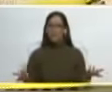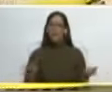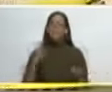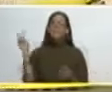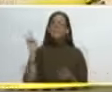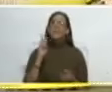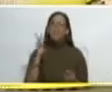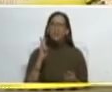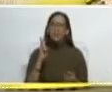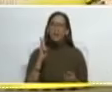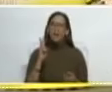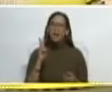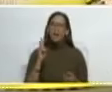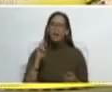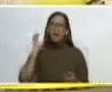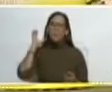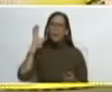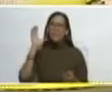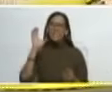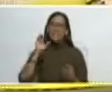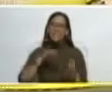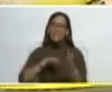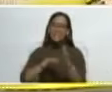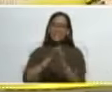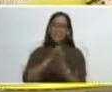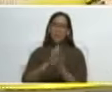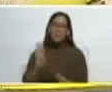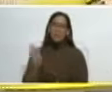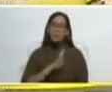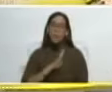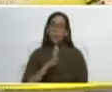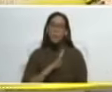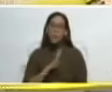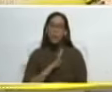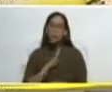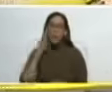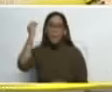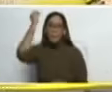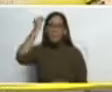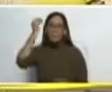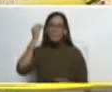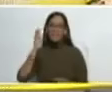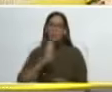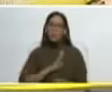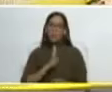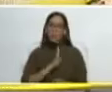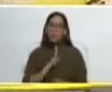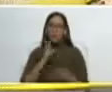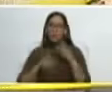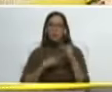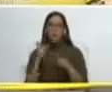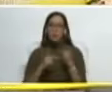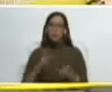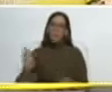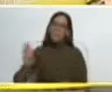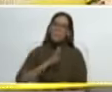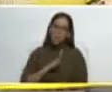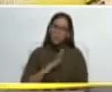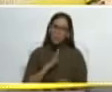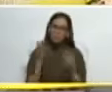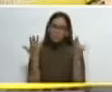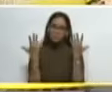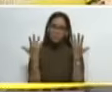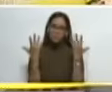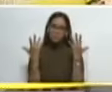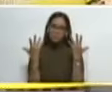un país que camina con pies propios, piensa con cabeza propia, produce con sus propias manos,